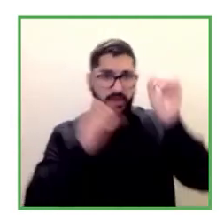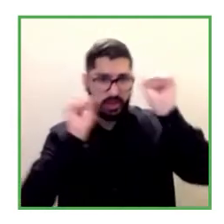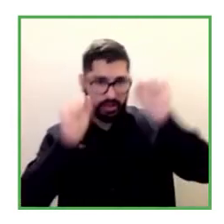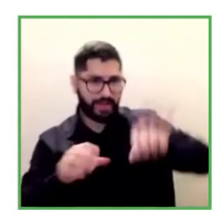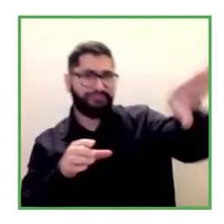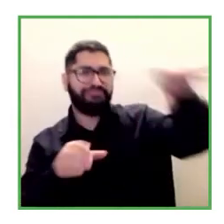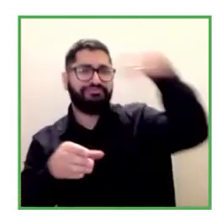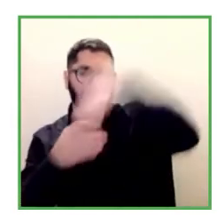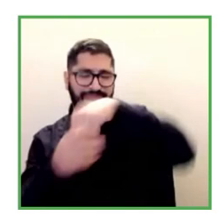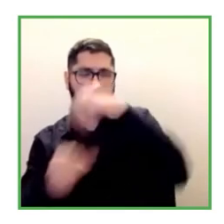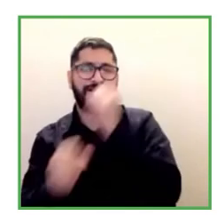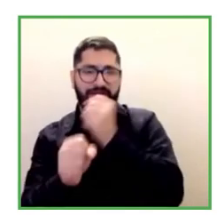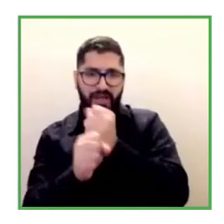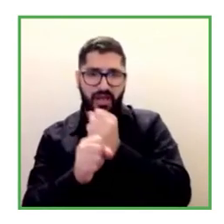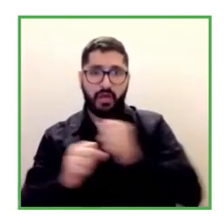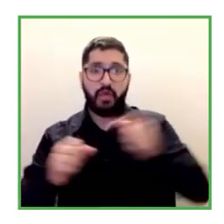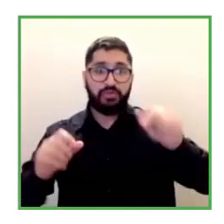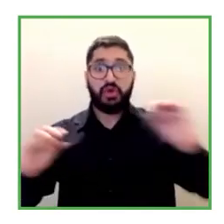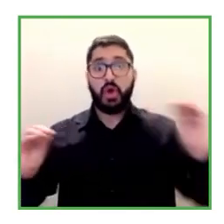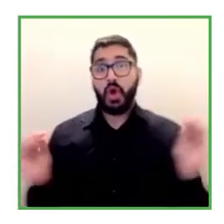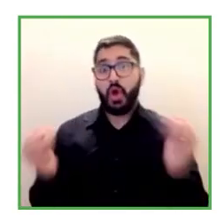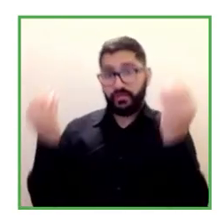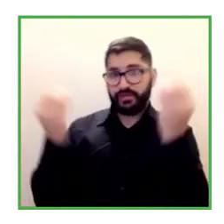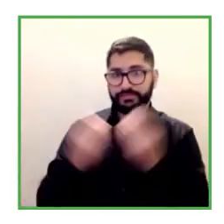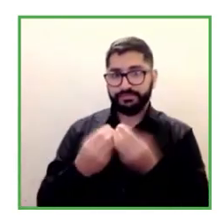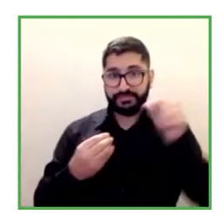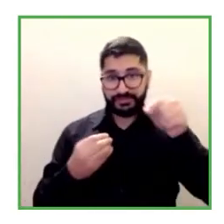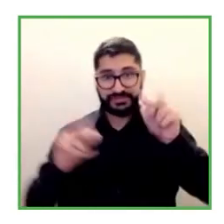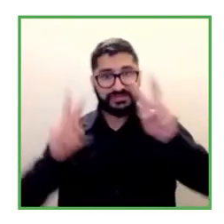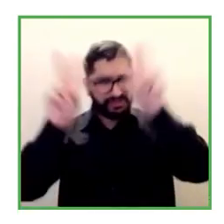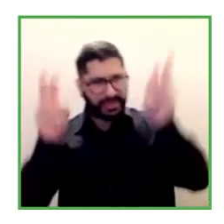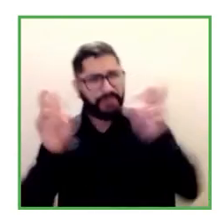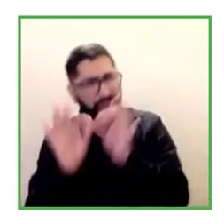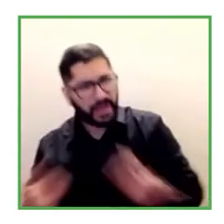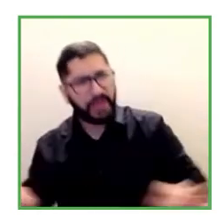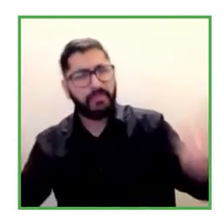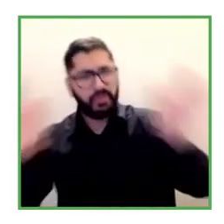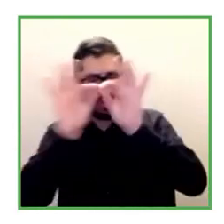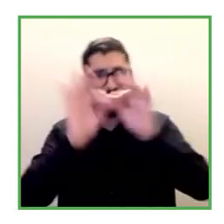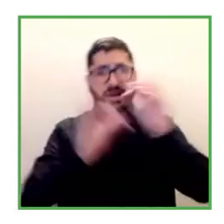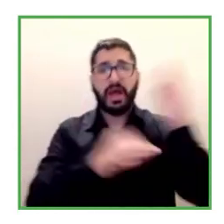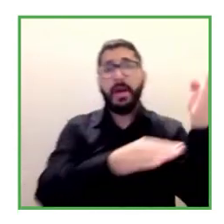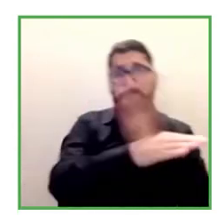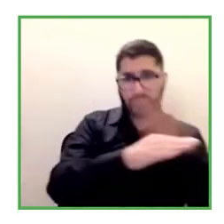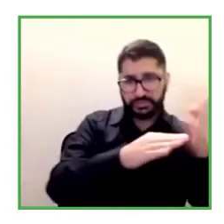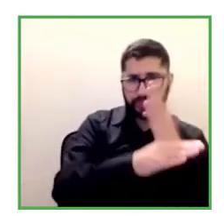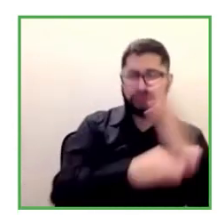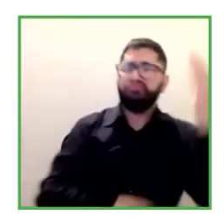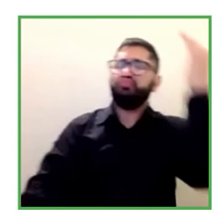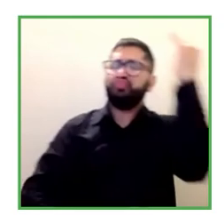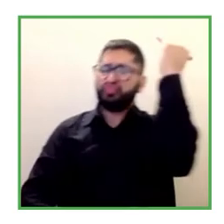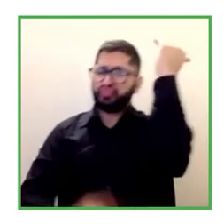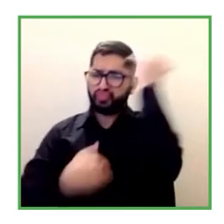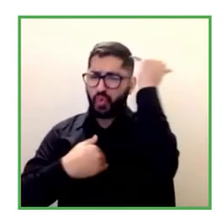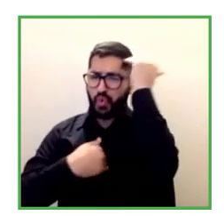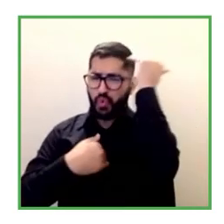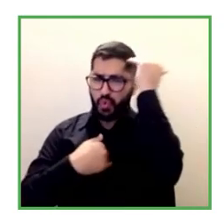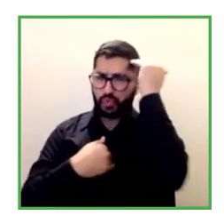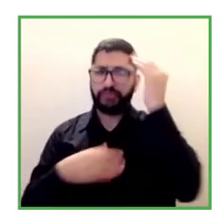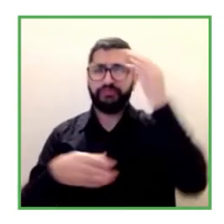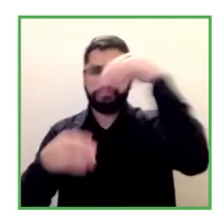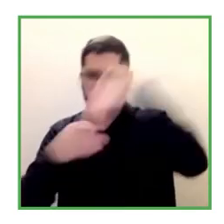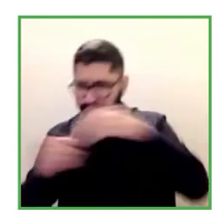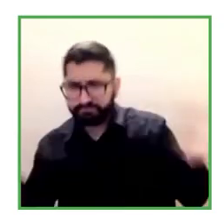Y es muy importante que desde las empresas sean conscientes de esto, ¿no? Y que se promuevan programas para que